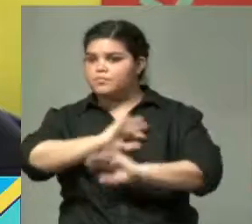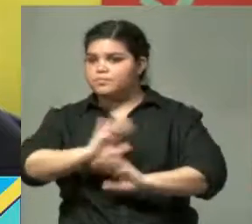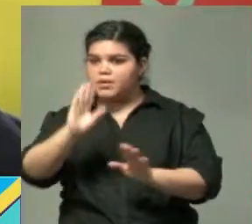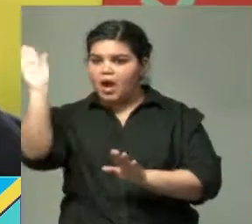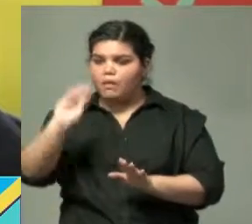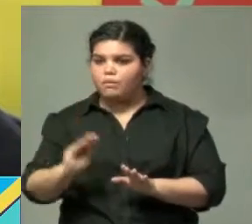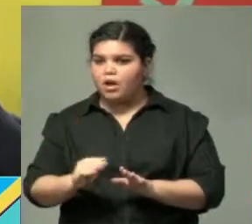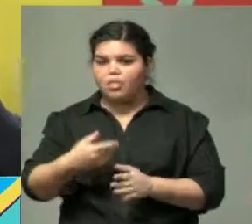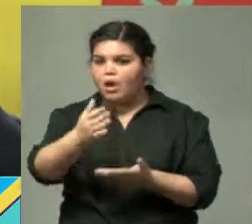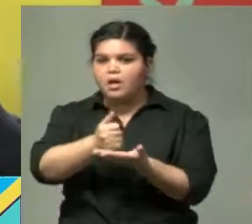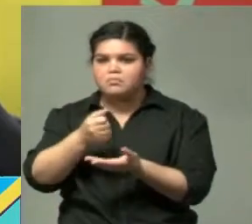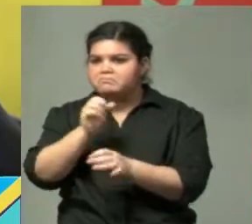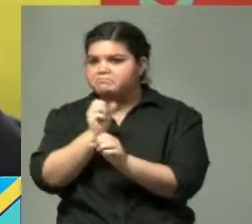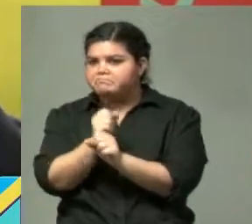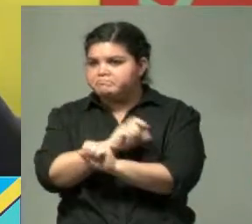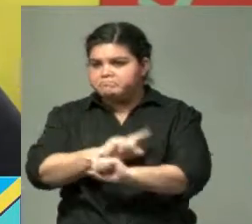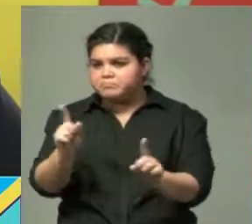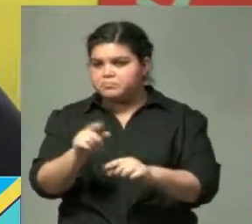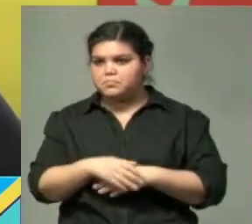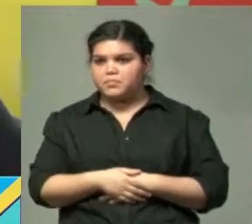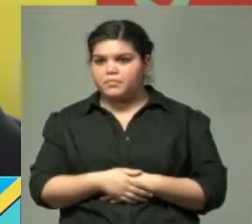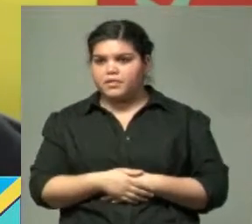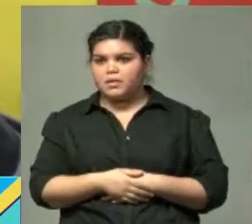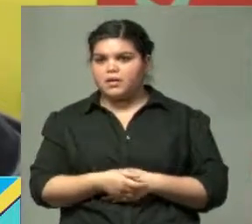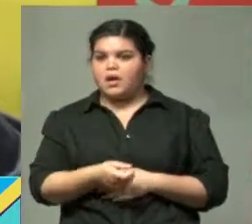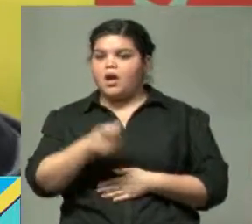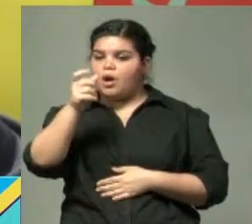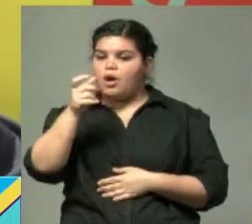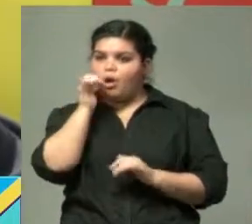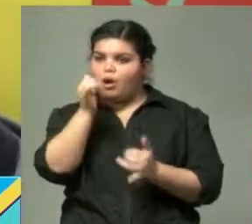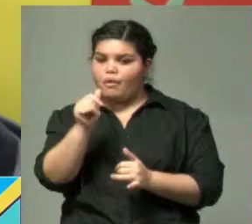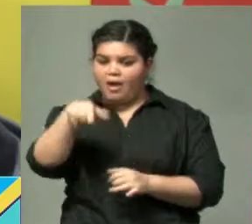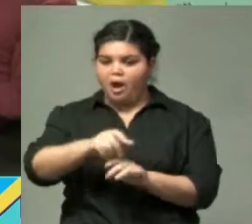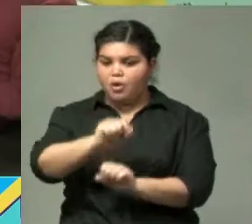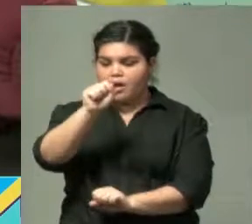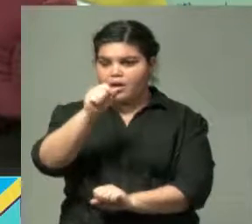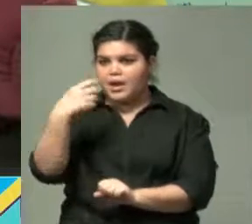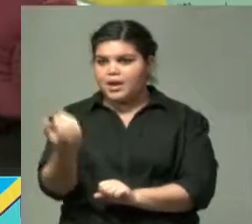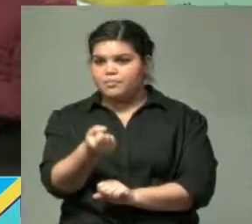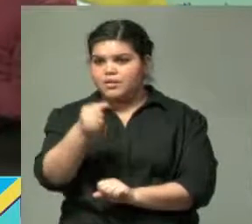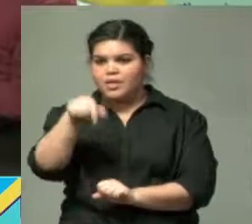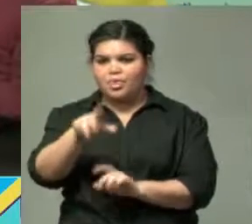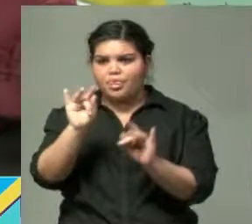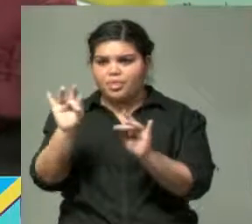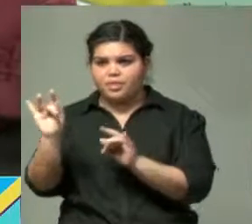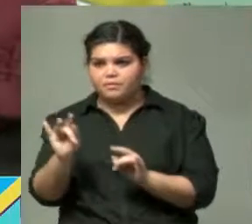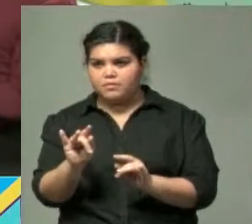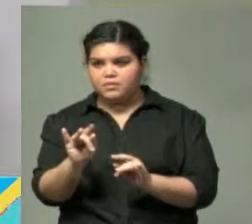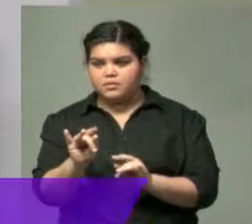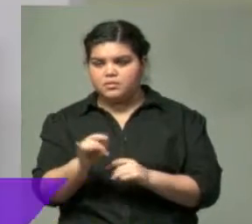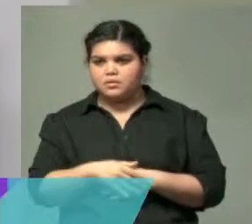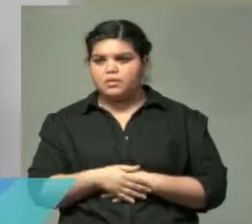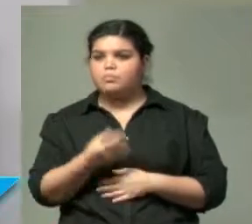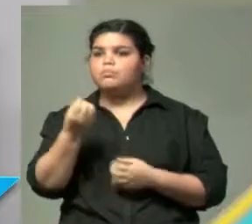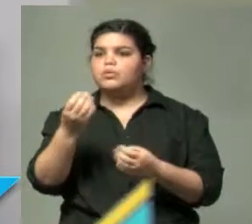Entonces, obviamente un chico que se recibió hoy de abogado se va a encontrar con un panorama muy complejo, pero no tanto por